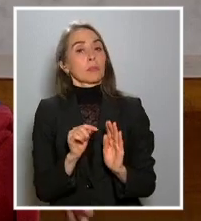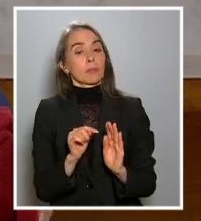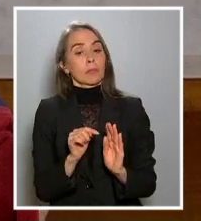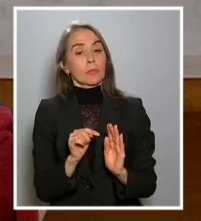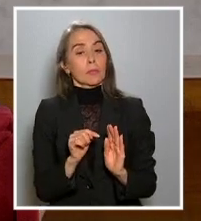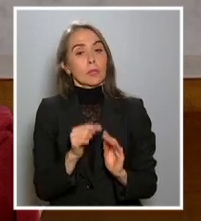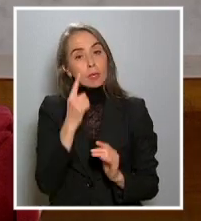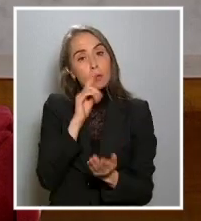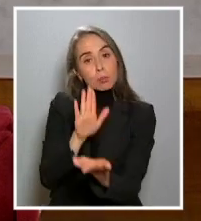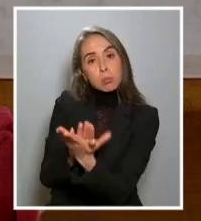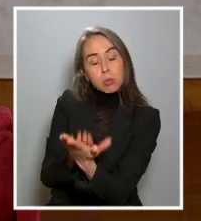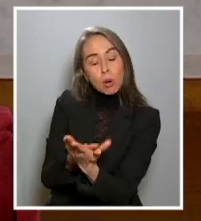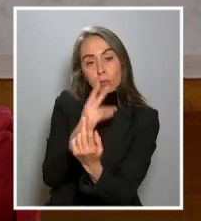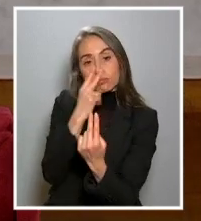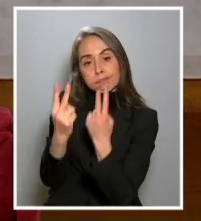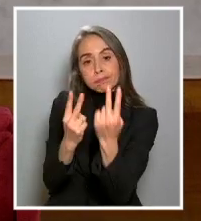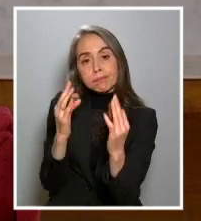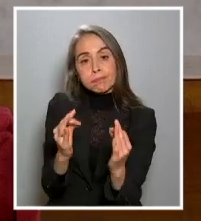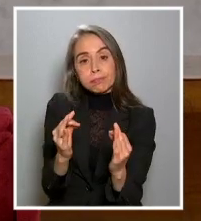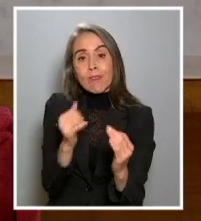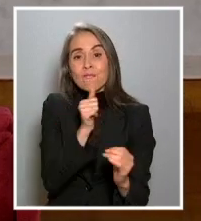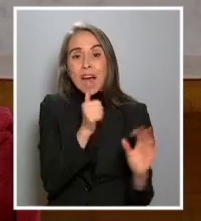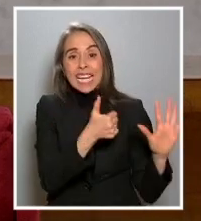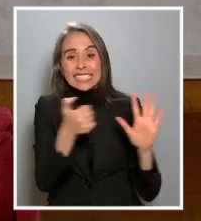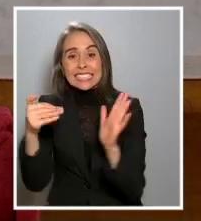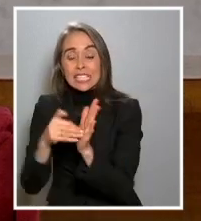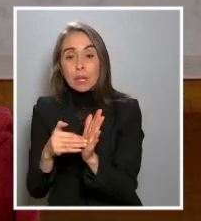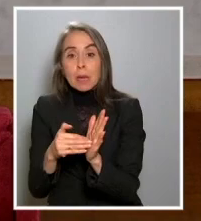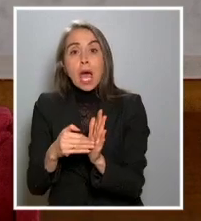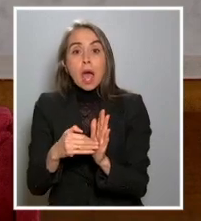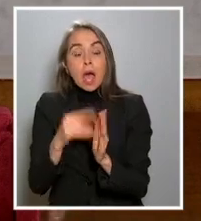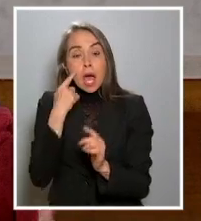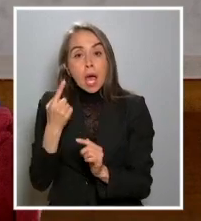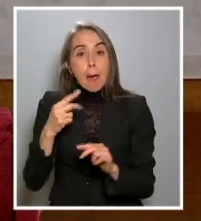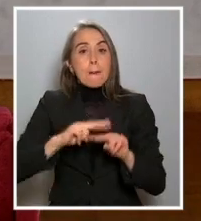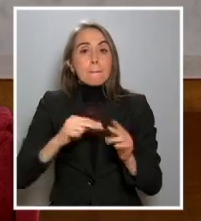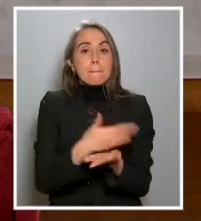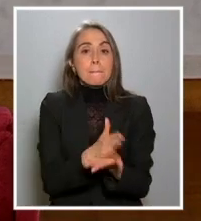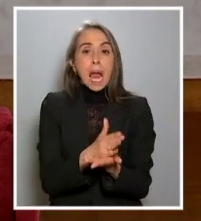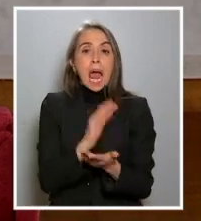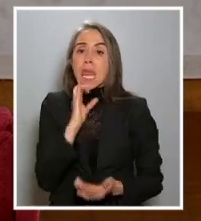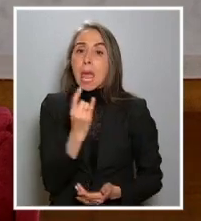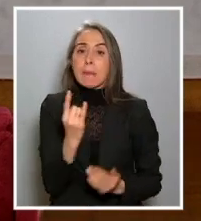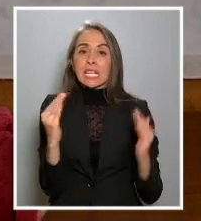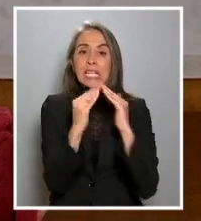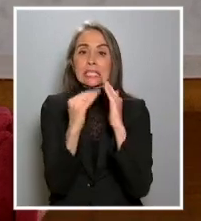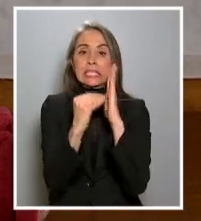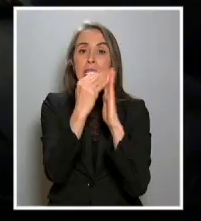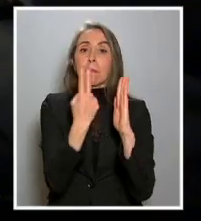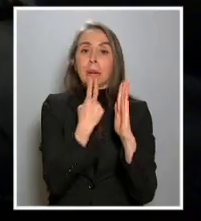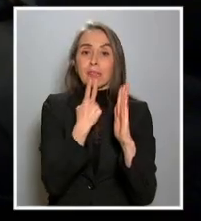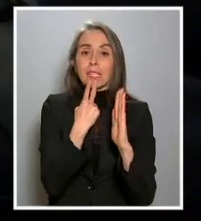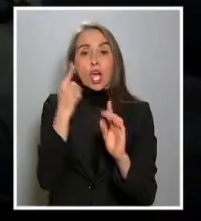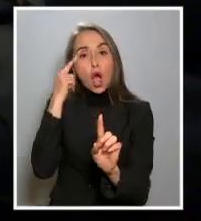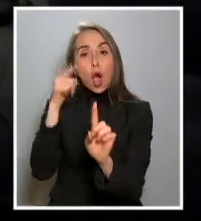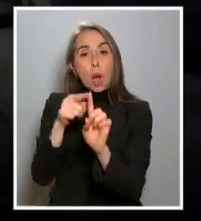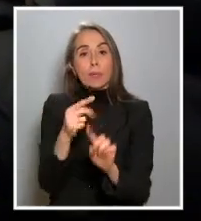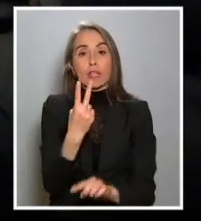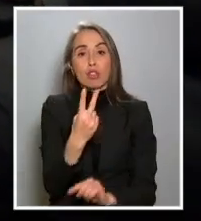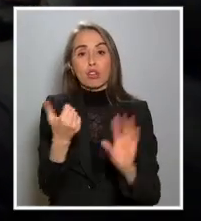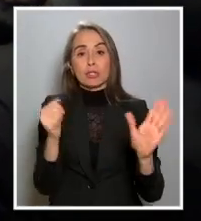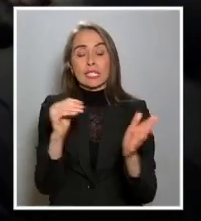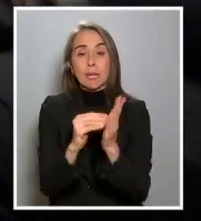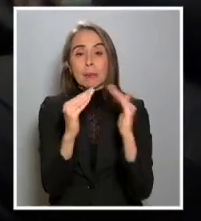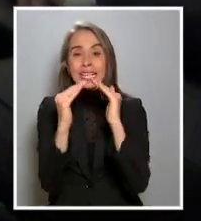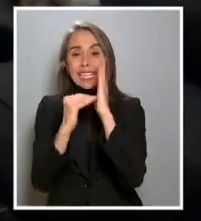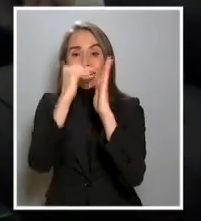Esta constatación nos condujo a implementar el Plan de Emergencia Habitacional, cuyo objetivo es llegar a las